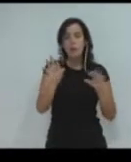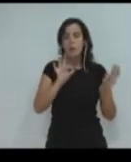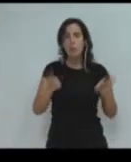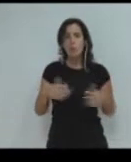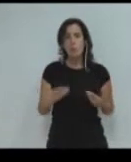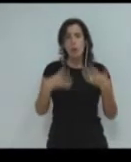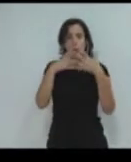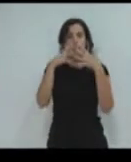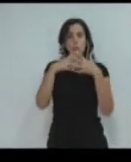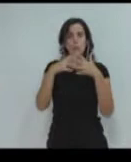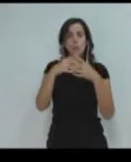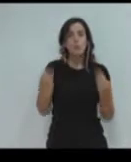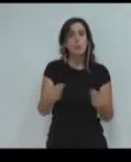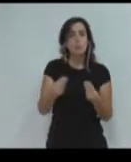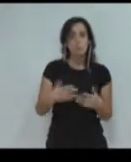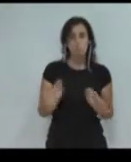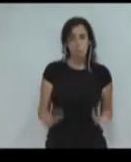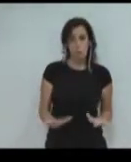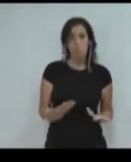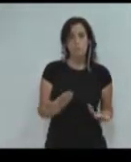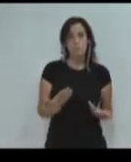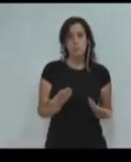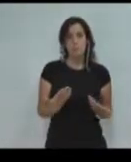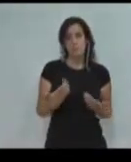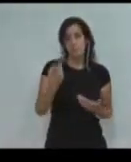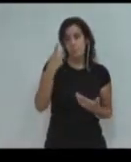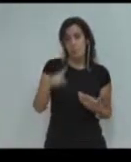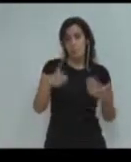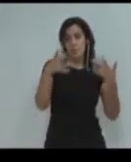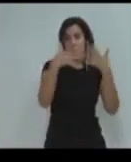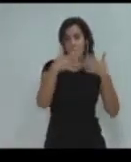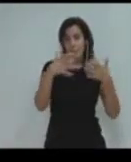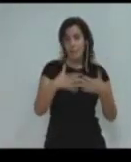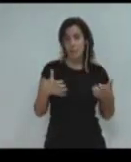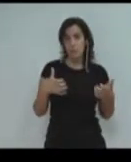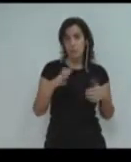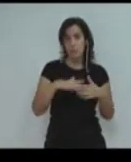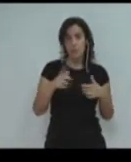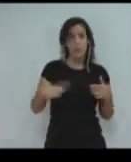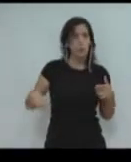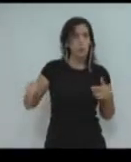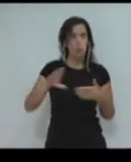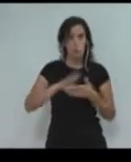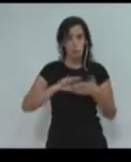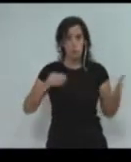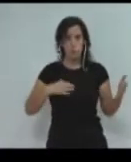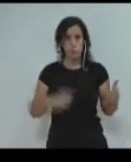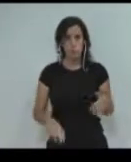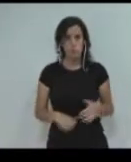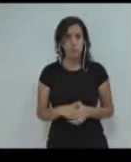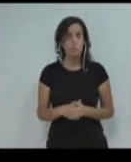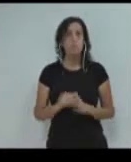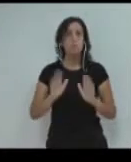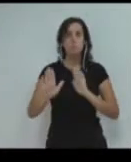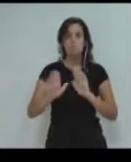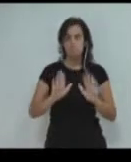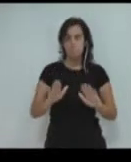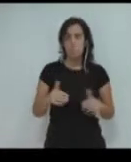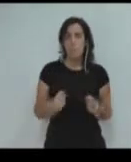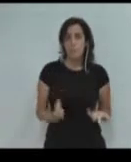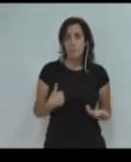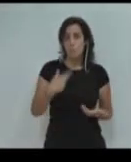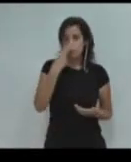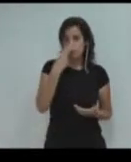se seleccionan y cómo se acerca los textos a todas las personas. Con lo cual sería muy interesante que en